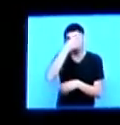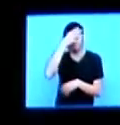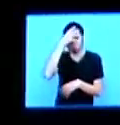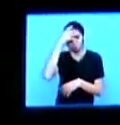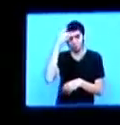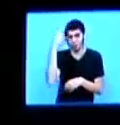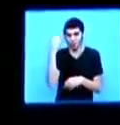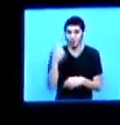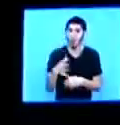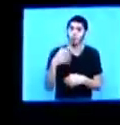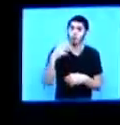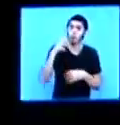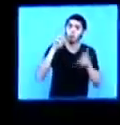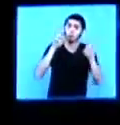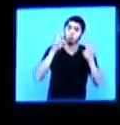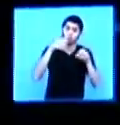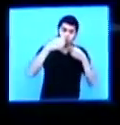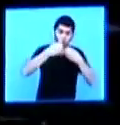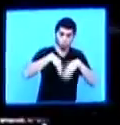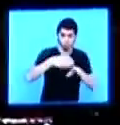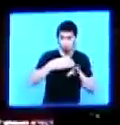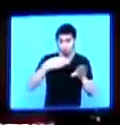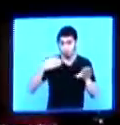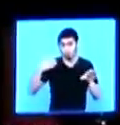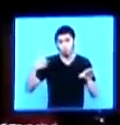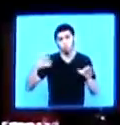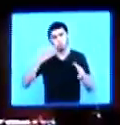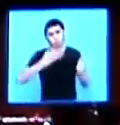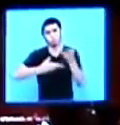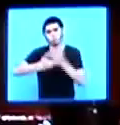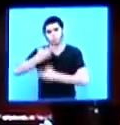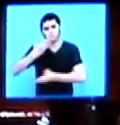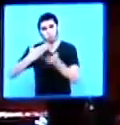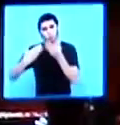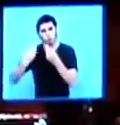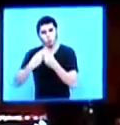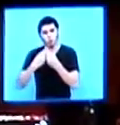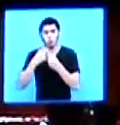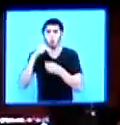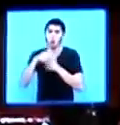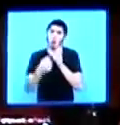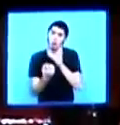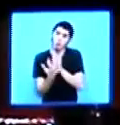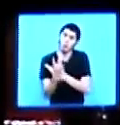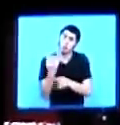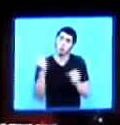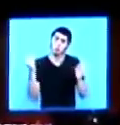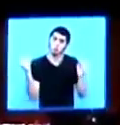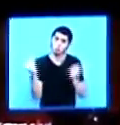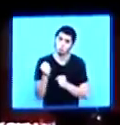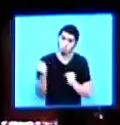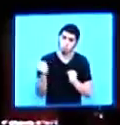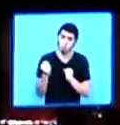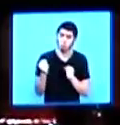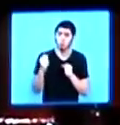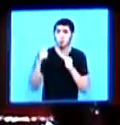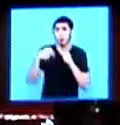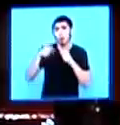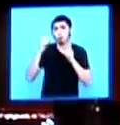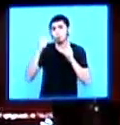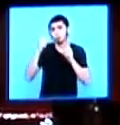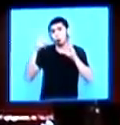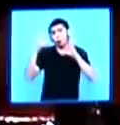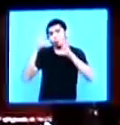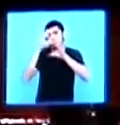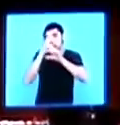7 aquí en Aerosíntesis. Una mañana nuevamente con un poquito de frío aquí en la ciudad de Buenos Aires. Todavía por un ratito más el cielo oscuro con